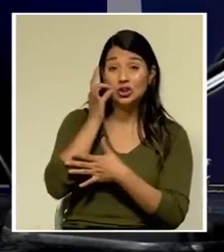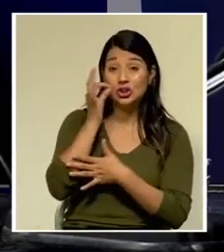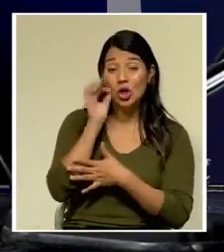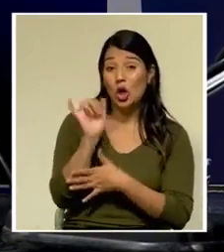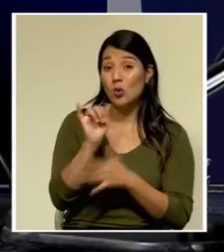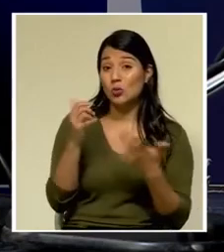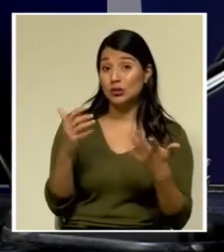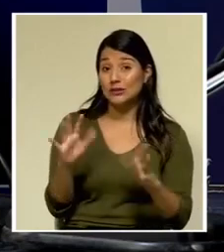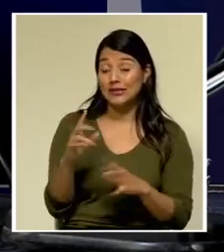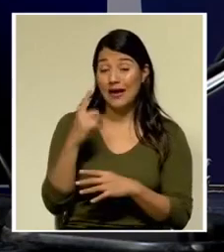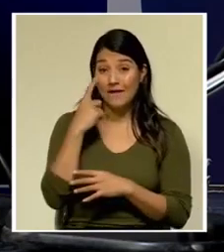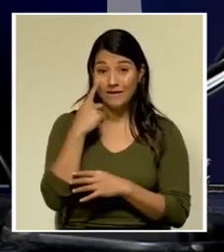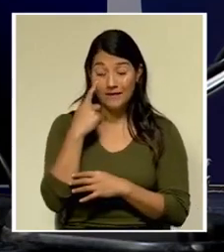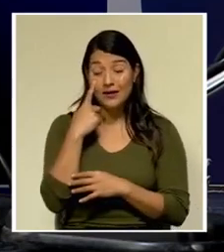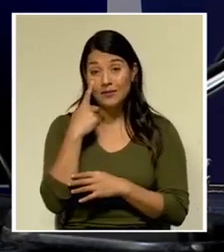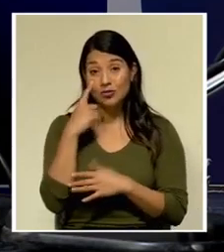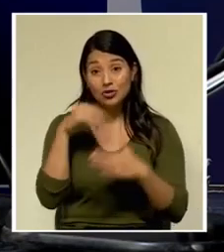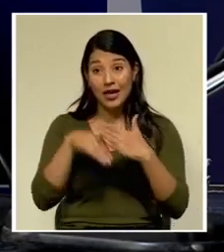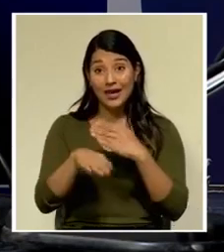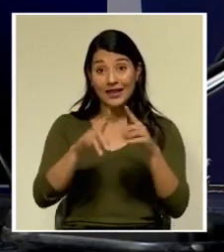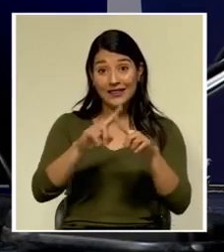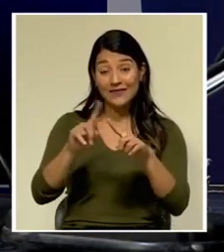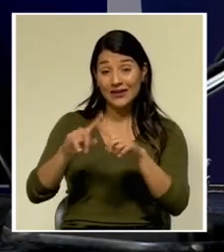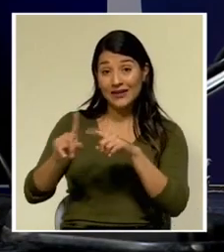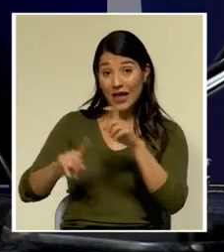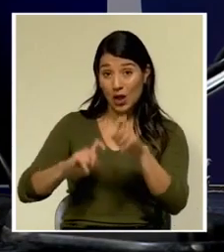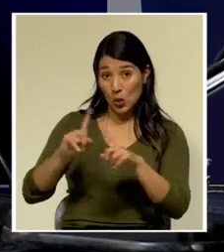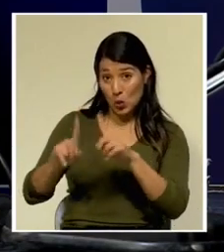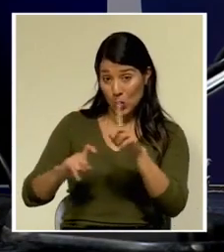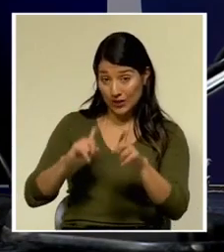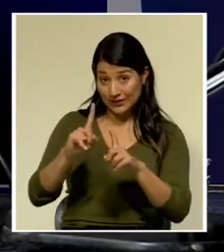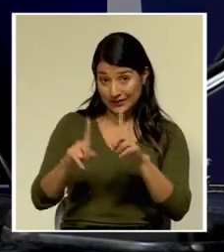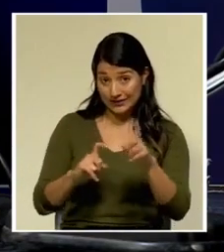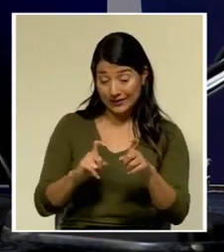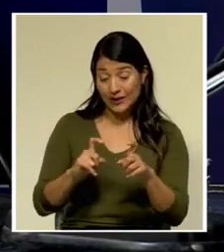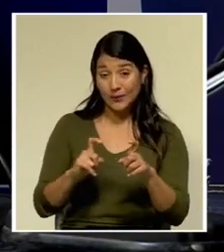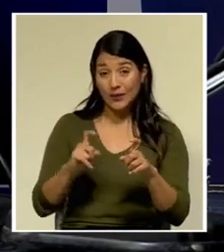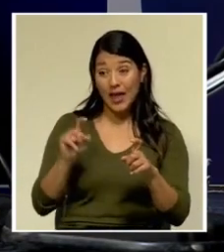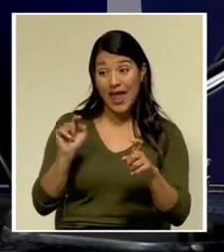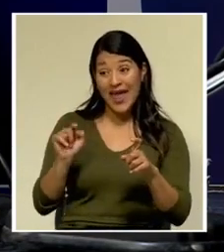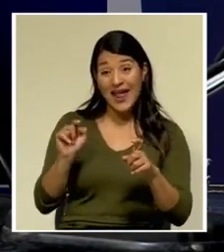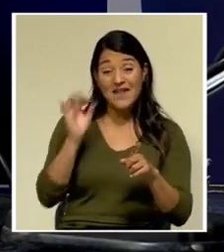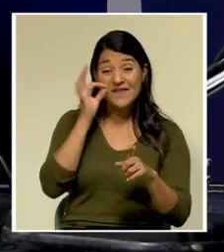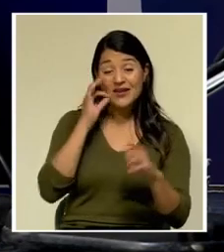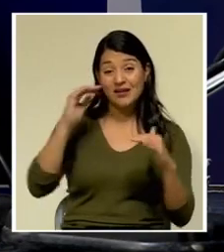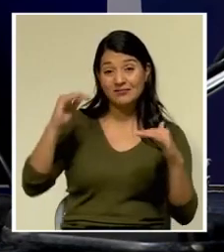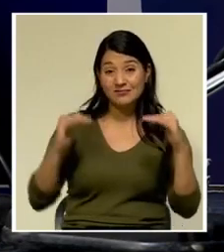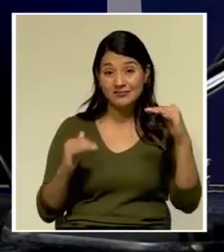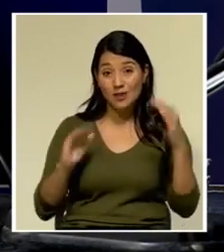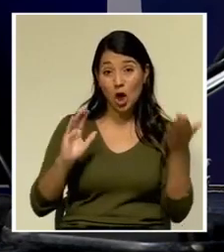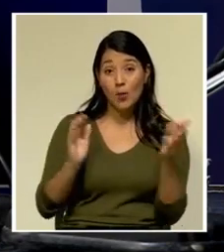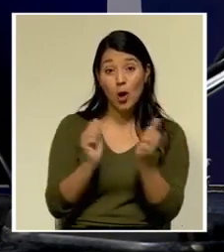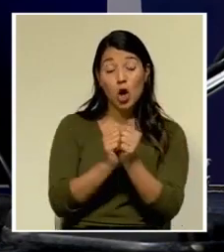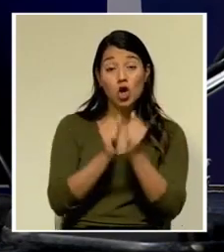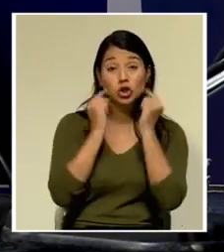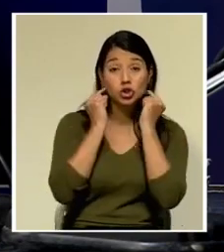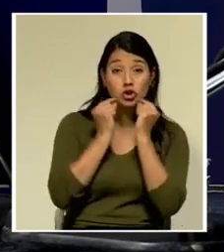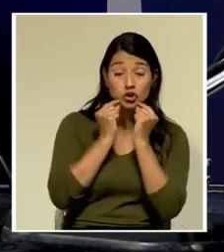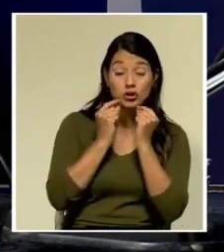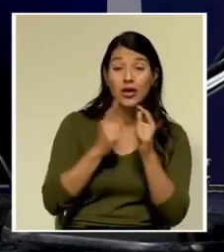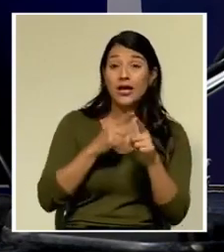visto en las diferentes encuestas, apareciendo por debajo de su rival Rodrigo Chávez. De modo